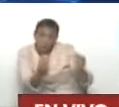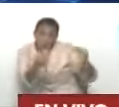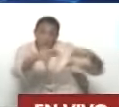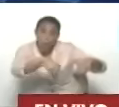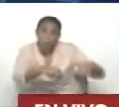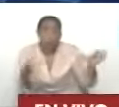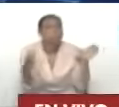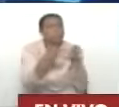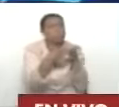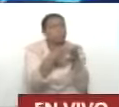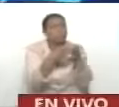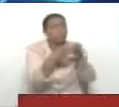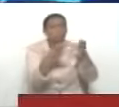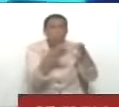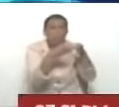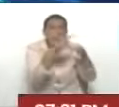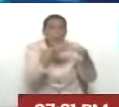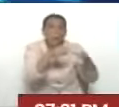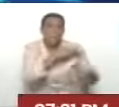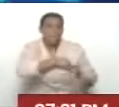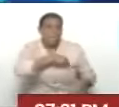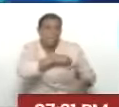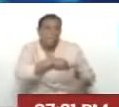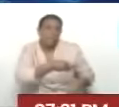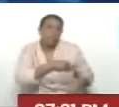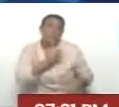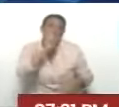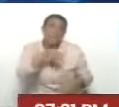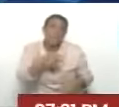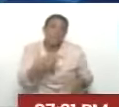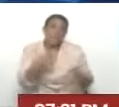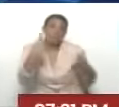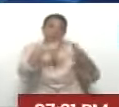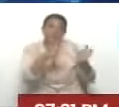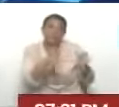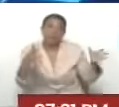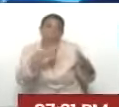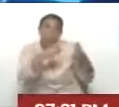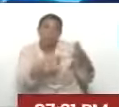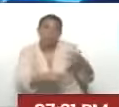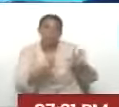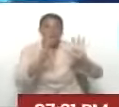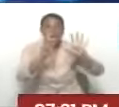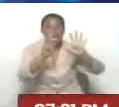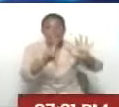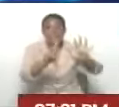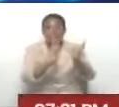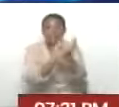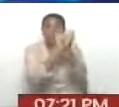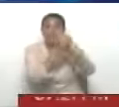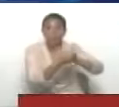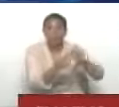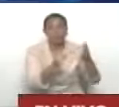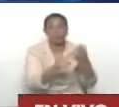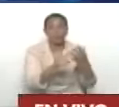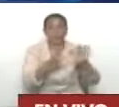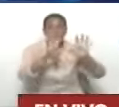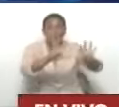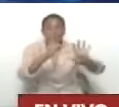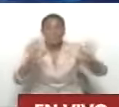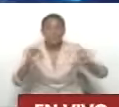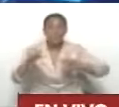agrupan misiones y grandes misiones, las 7T, los 18